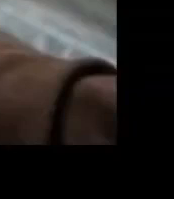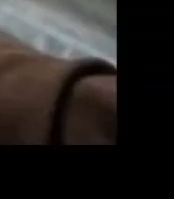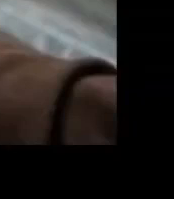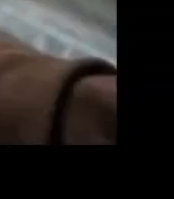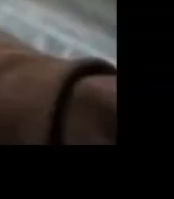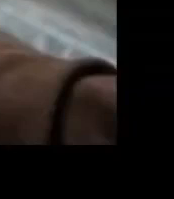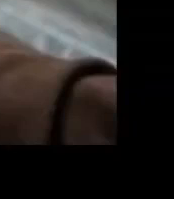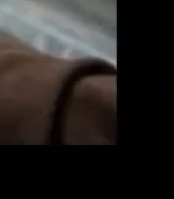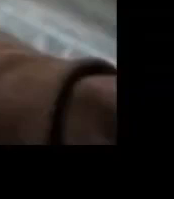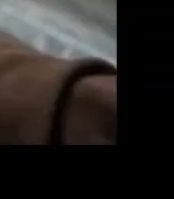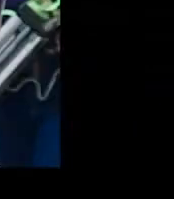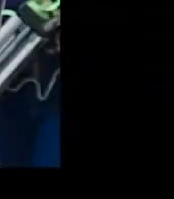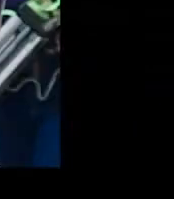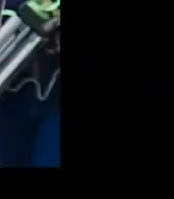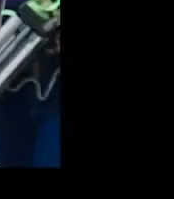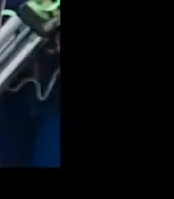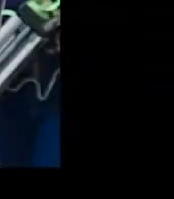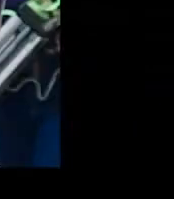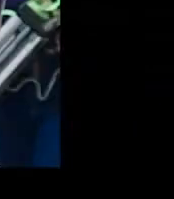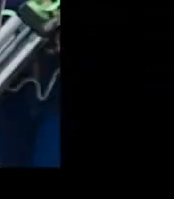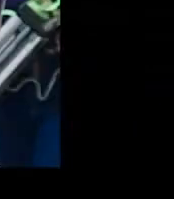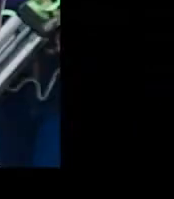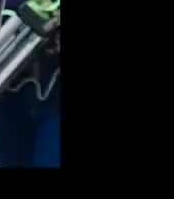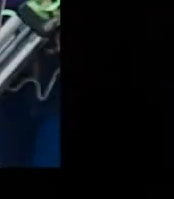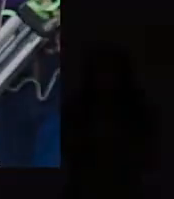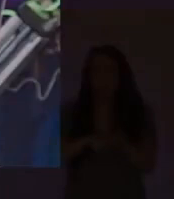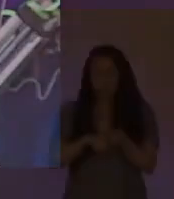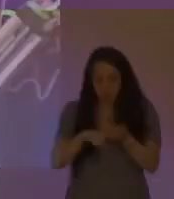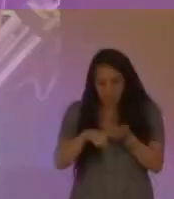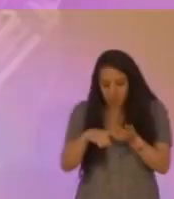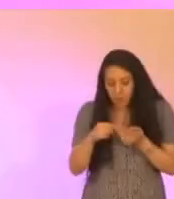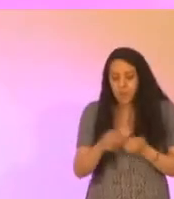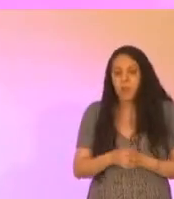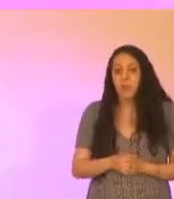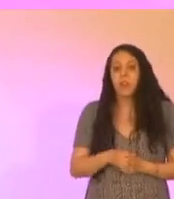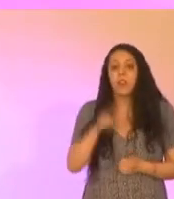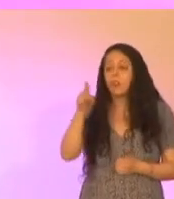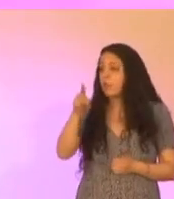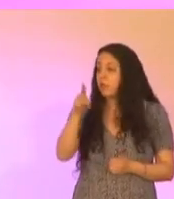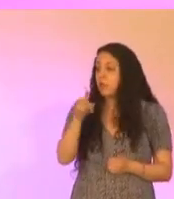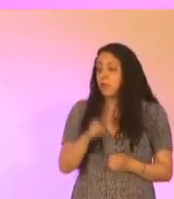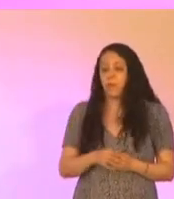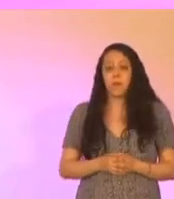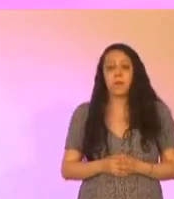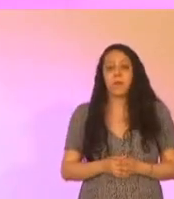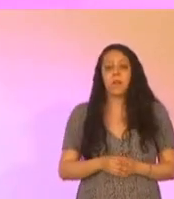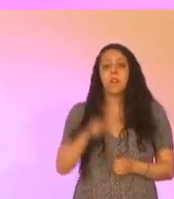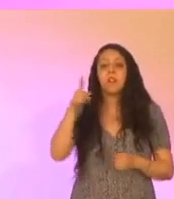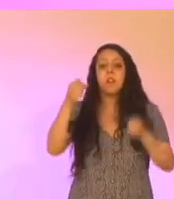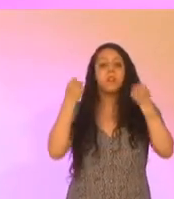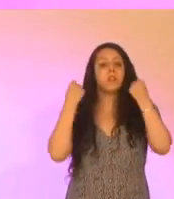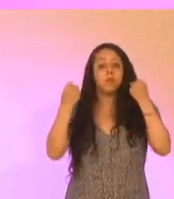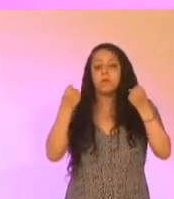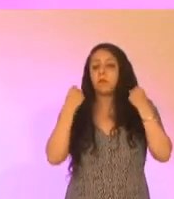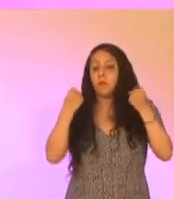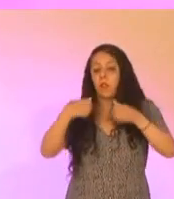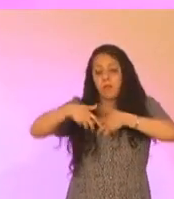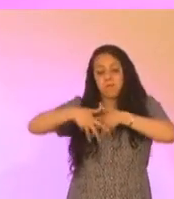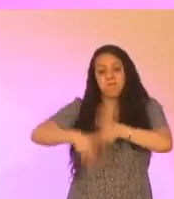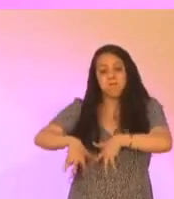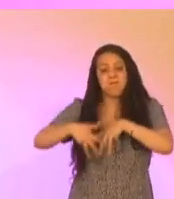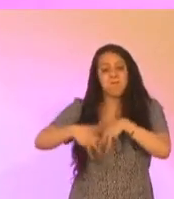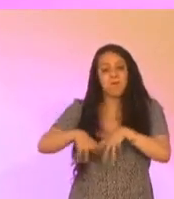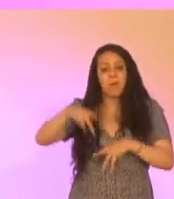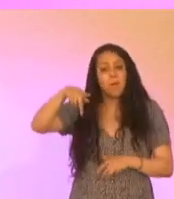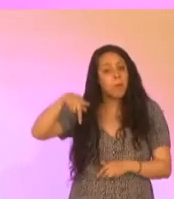es que es con precisamente una a una marcha el día de la mujer en madrid pero claro la marcha ya no hay tanta gente no